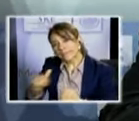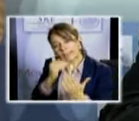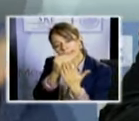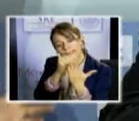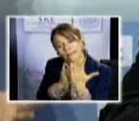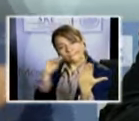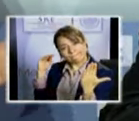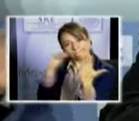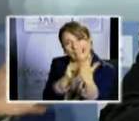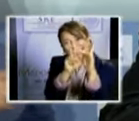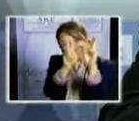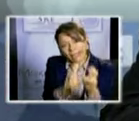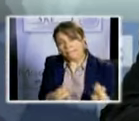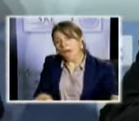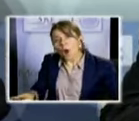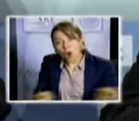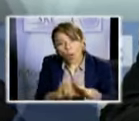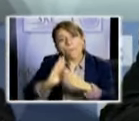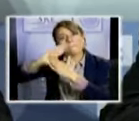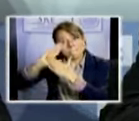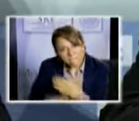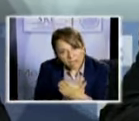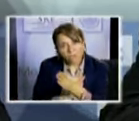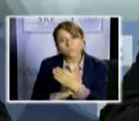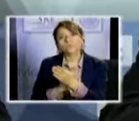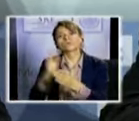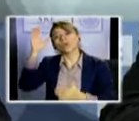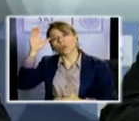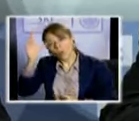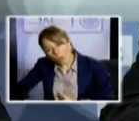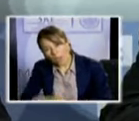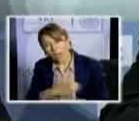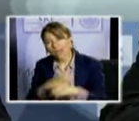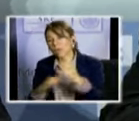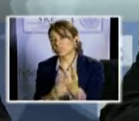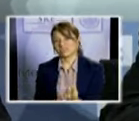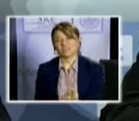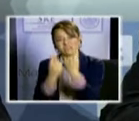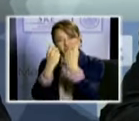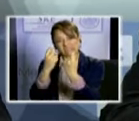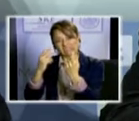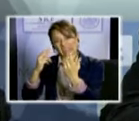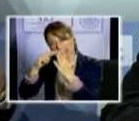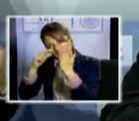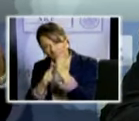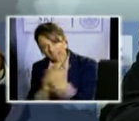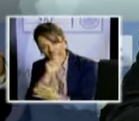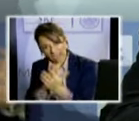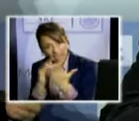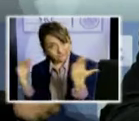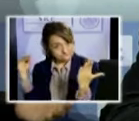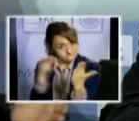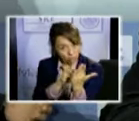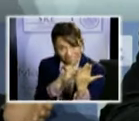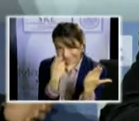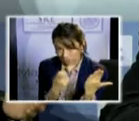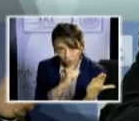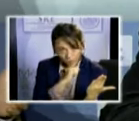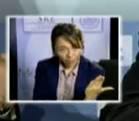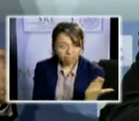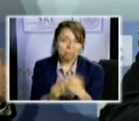delito, de reducción de las adicciones, etcétera, no vas a lograr los resultados esperados. Son